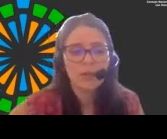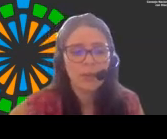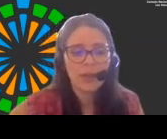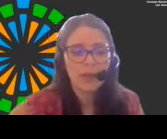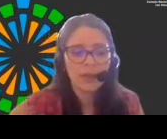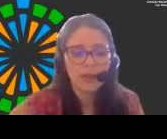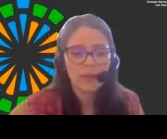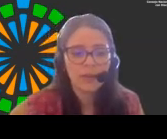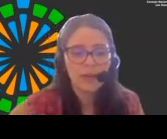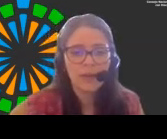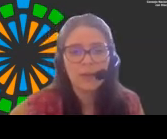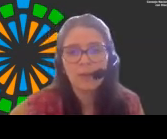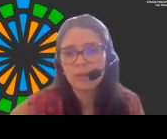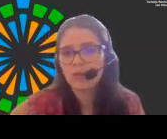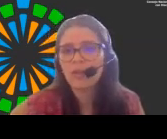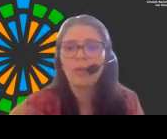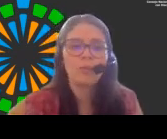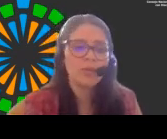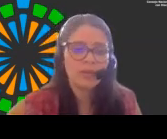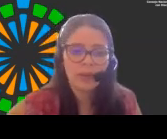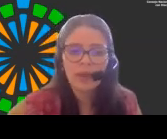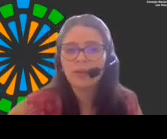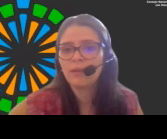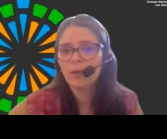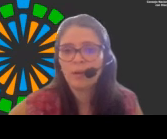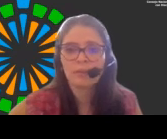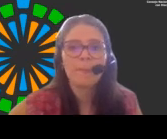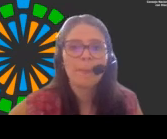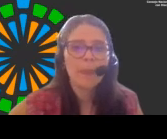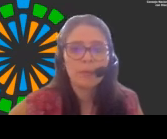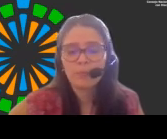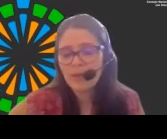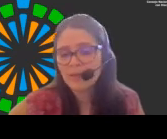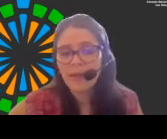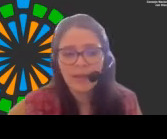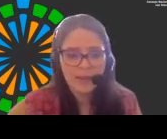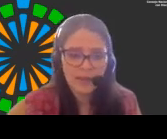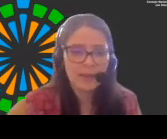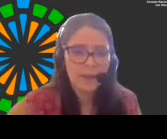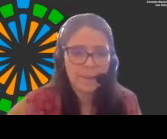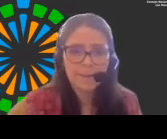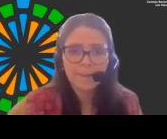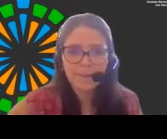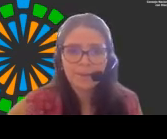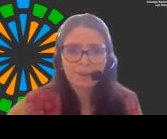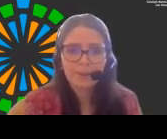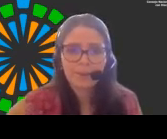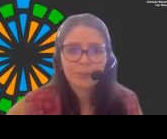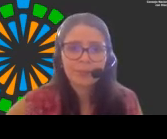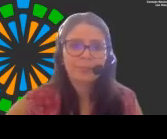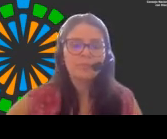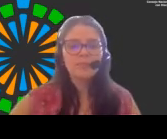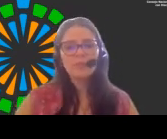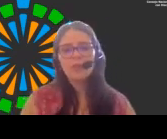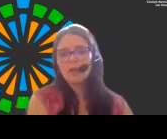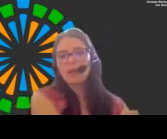si tuviera que que ver con no sé un restaurante un bazar etcétera